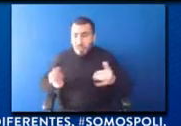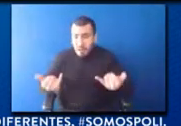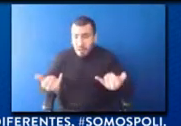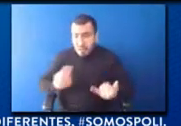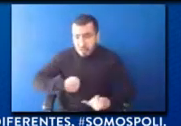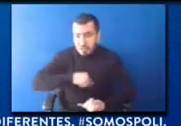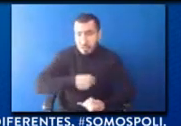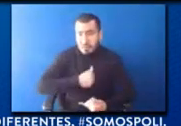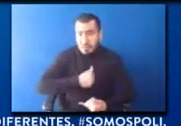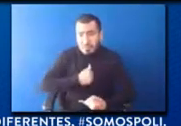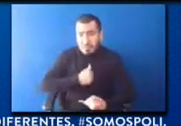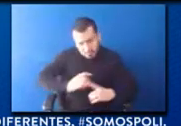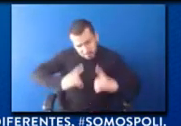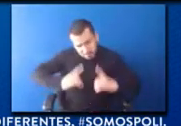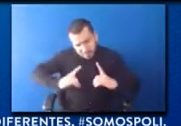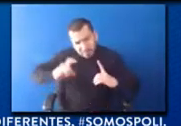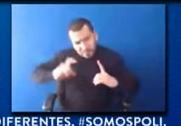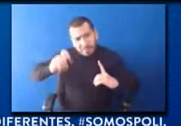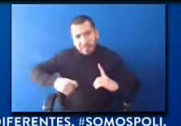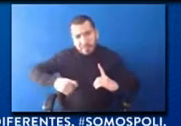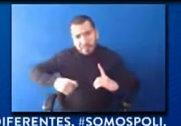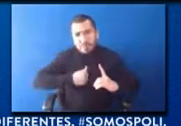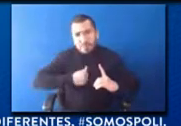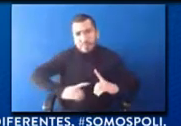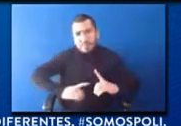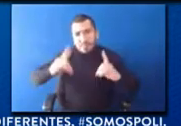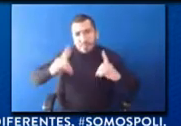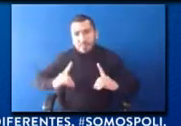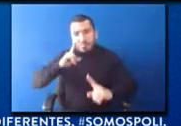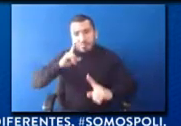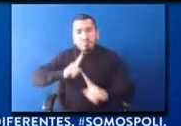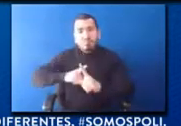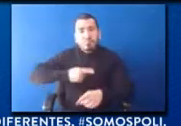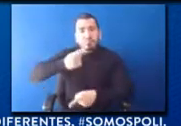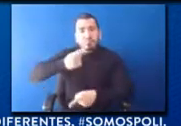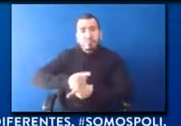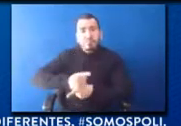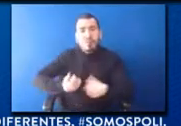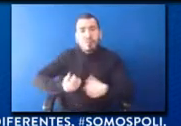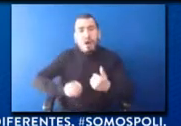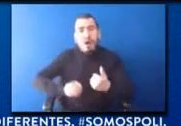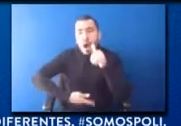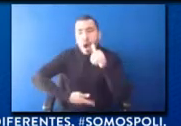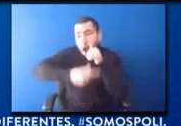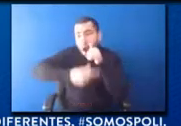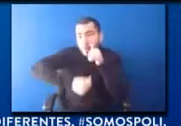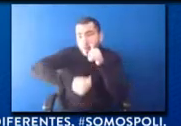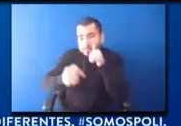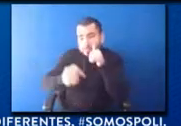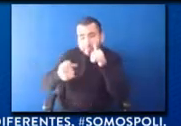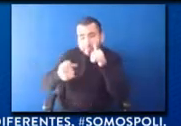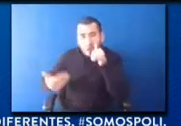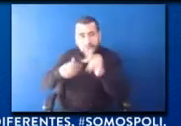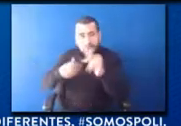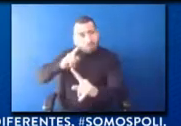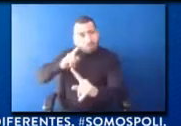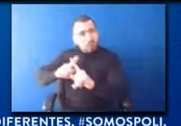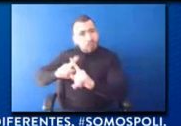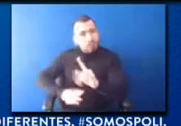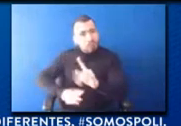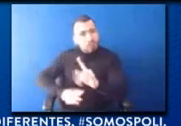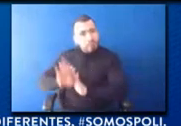necesitamos tomar decisiones acertadas para que la economía logre una senda de reactivación que se